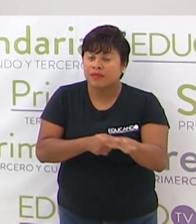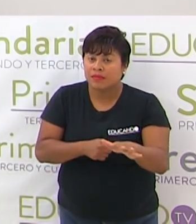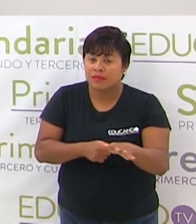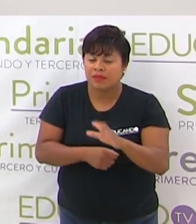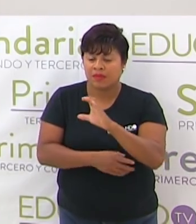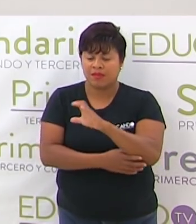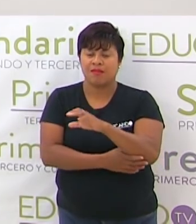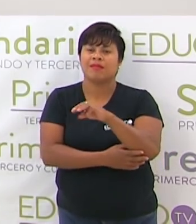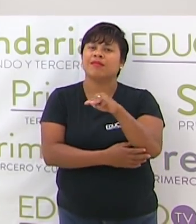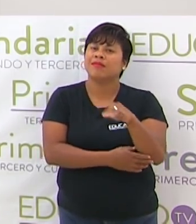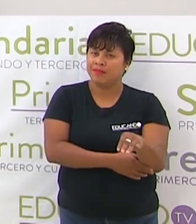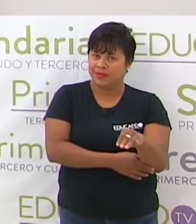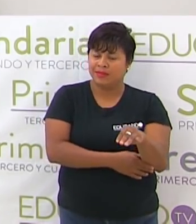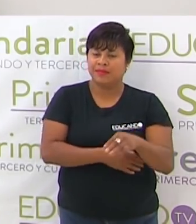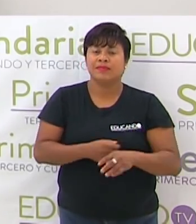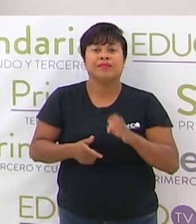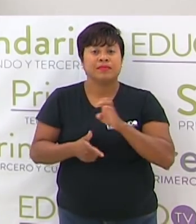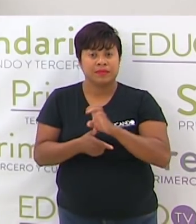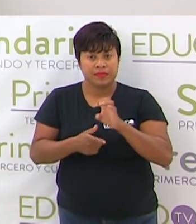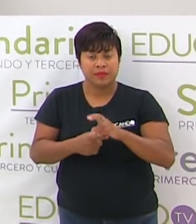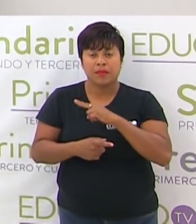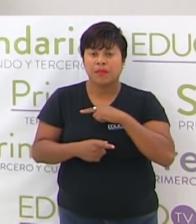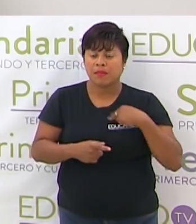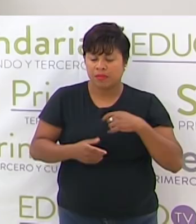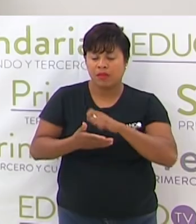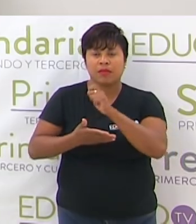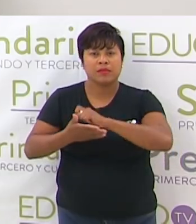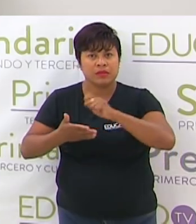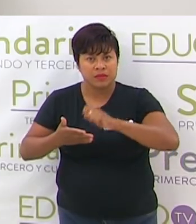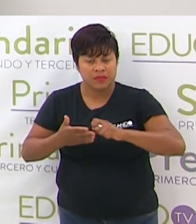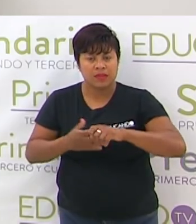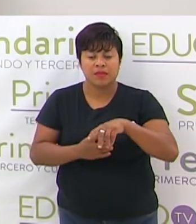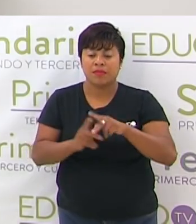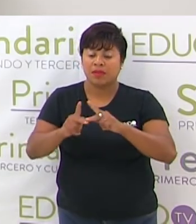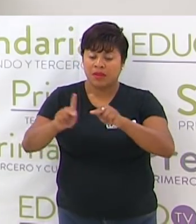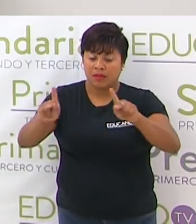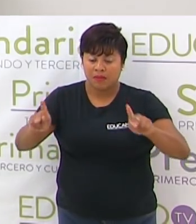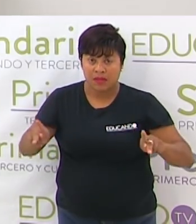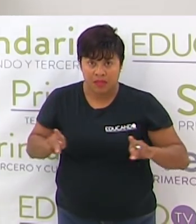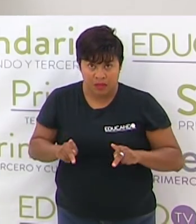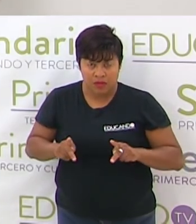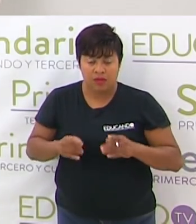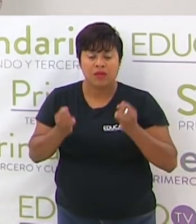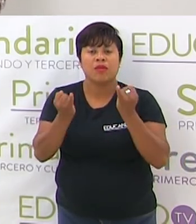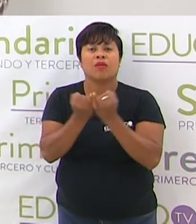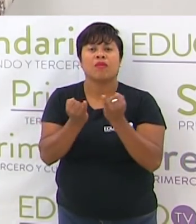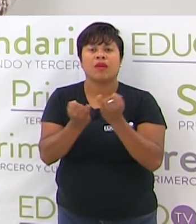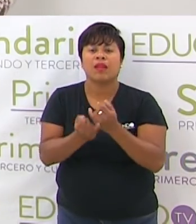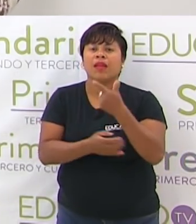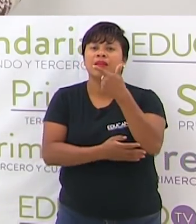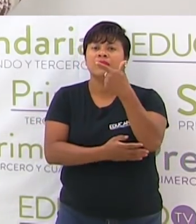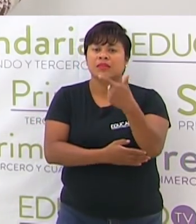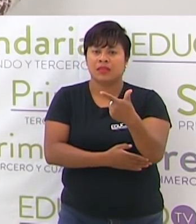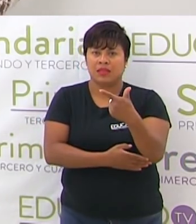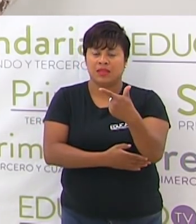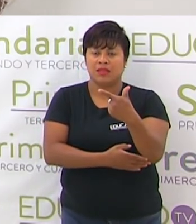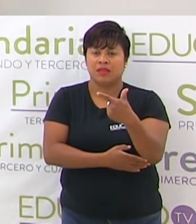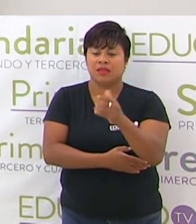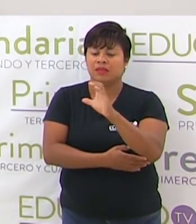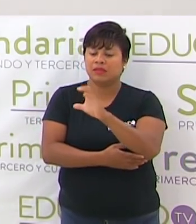¿qué? Centímetros. Entonces vamos a escribir perímetro igual a 7